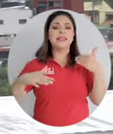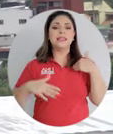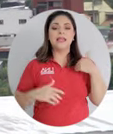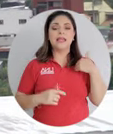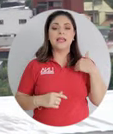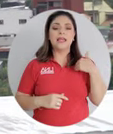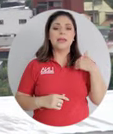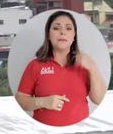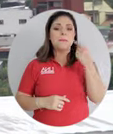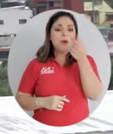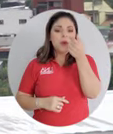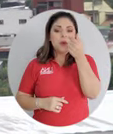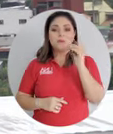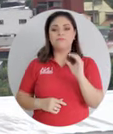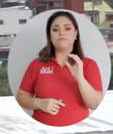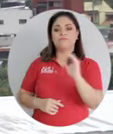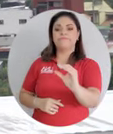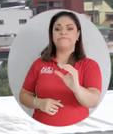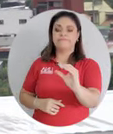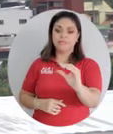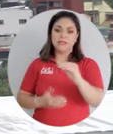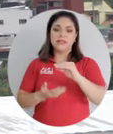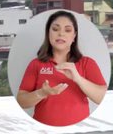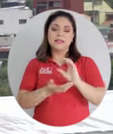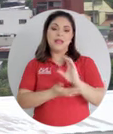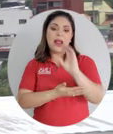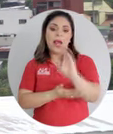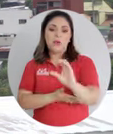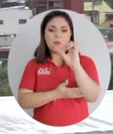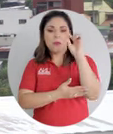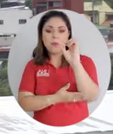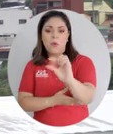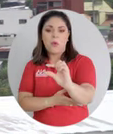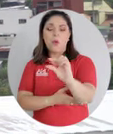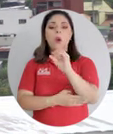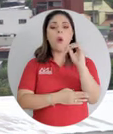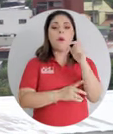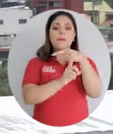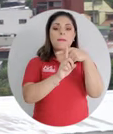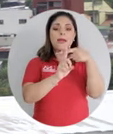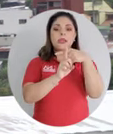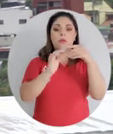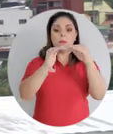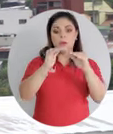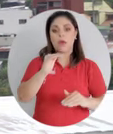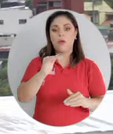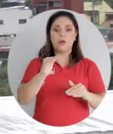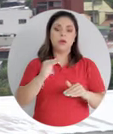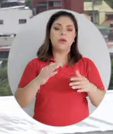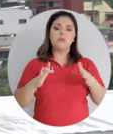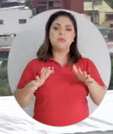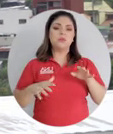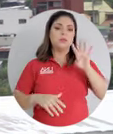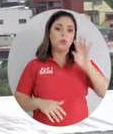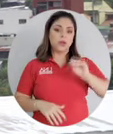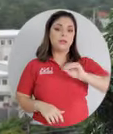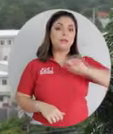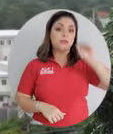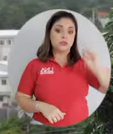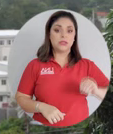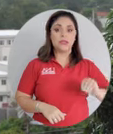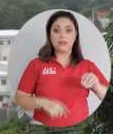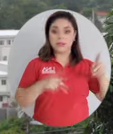ingresos, los de ingresos más bajos, digamos, los de ingresos bajos y los de ingresos medios bajos, un 40% de la